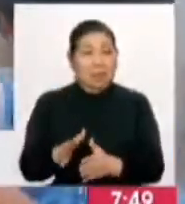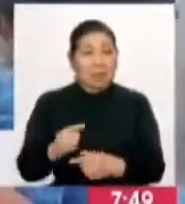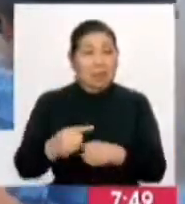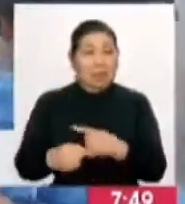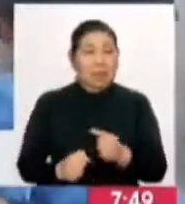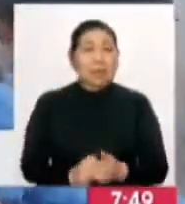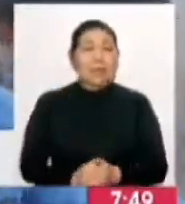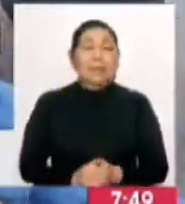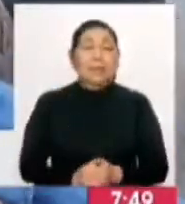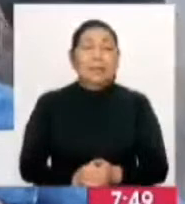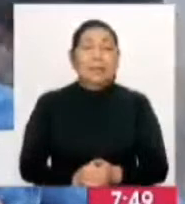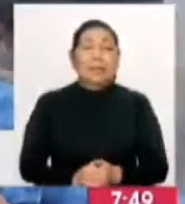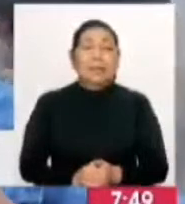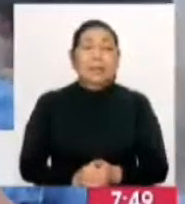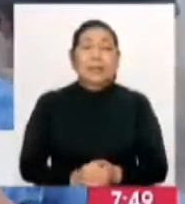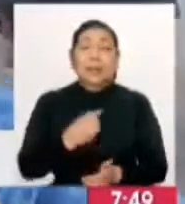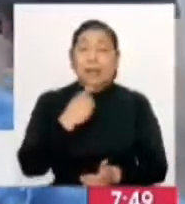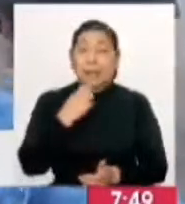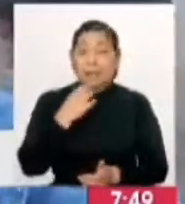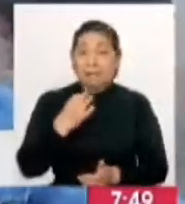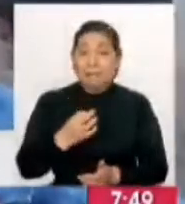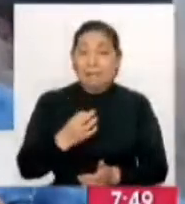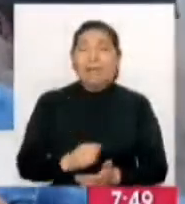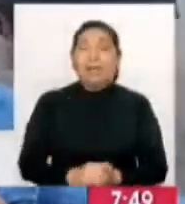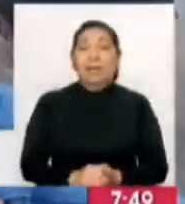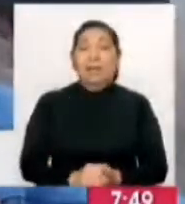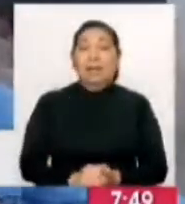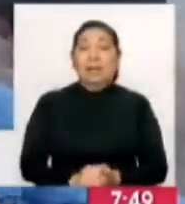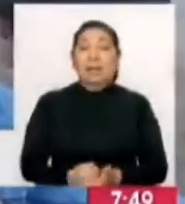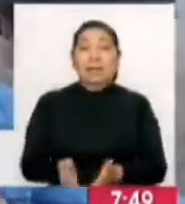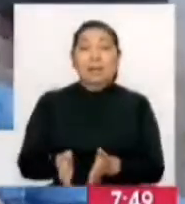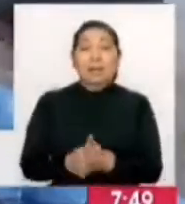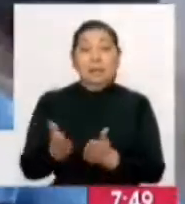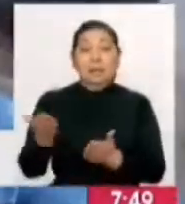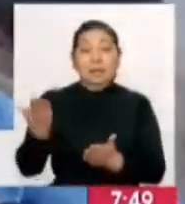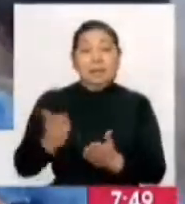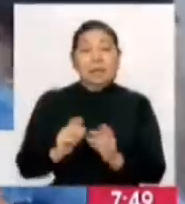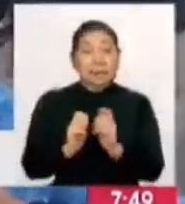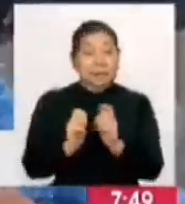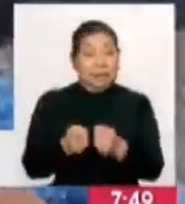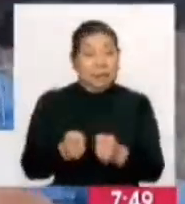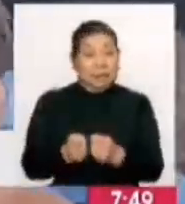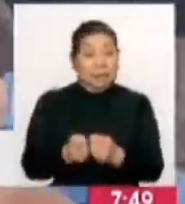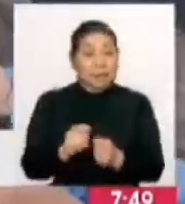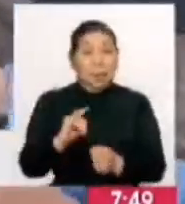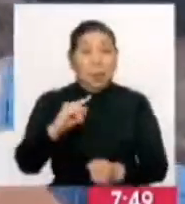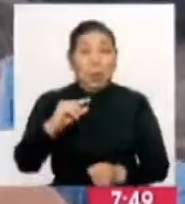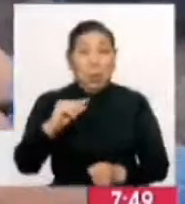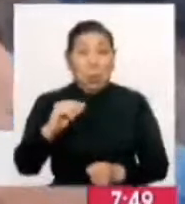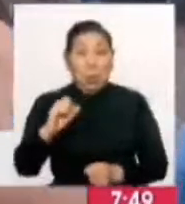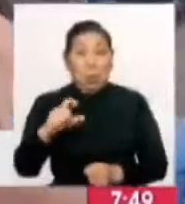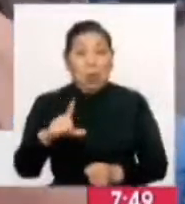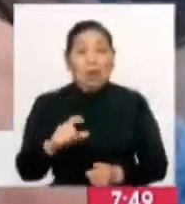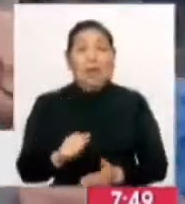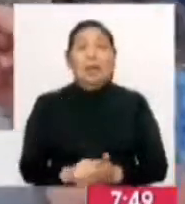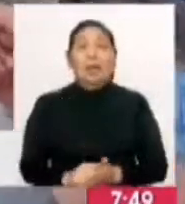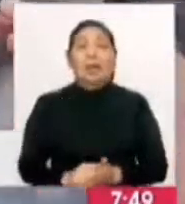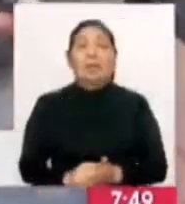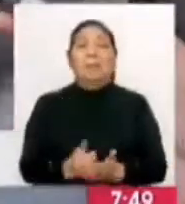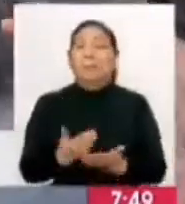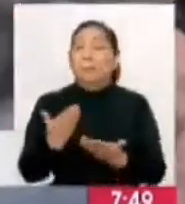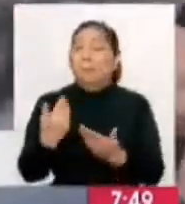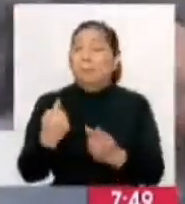de ayer. Mire, si bien es cierto, la resolución o la solicitud que él entrega a la UGEL, él se dispone a la